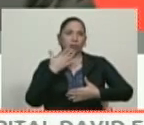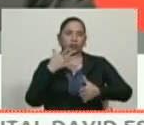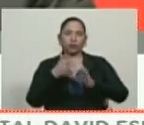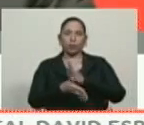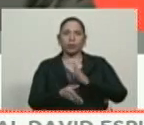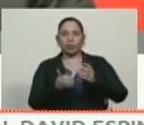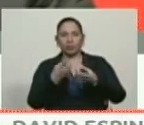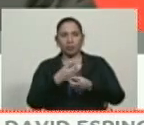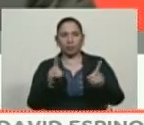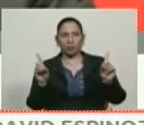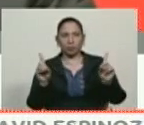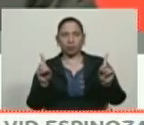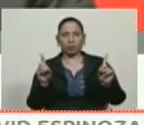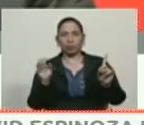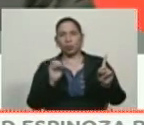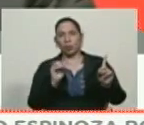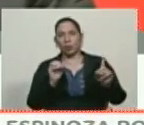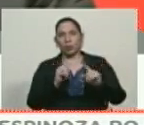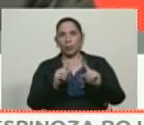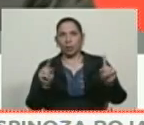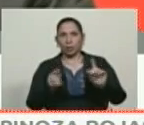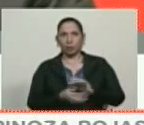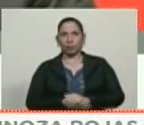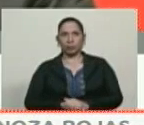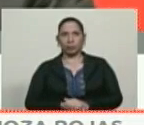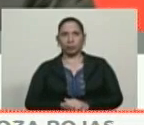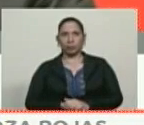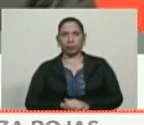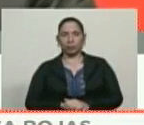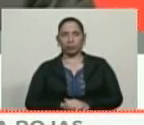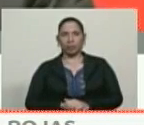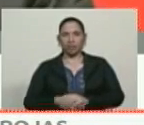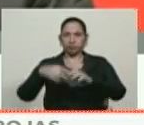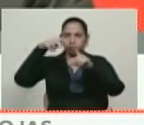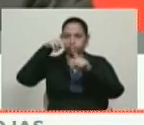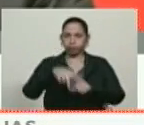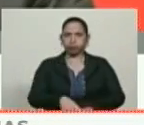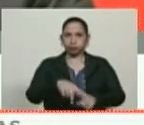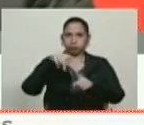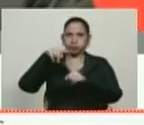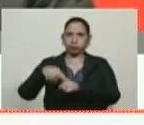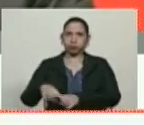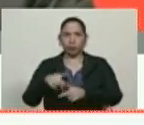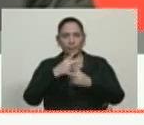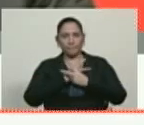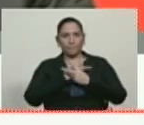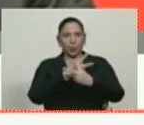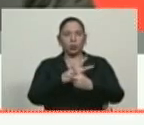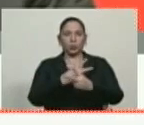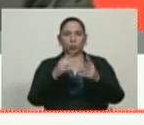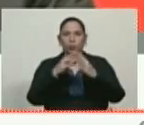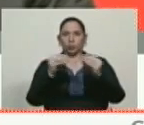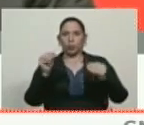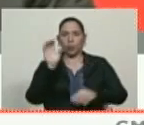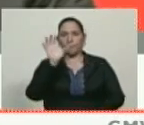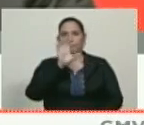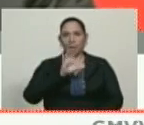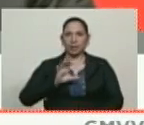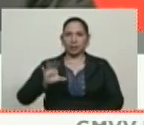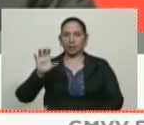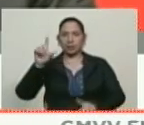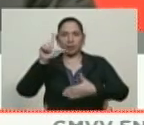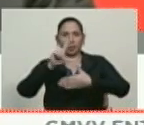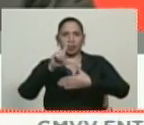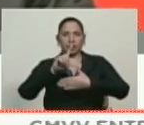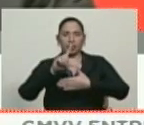democracia, pero del intento de someter a su voluntad a todos esos países. Y como ellos